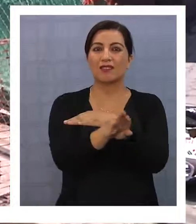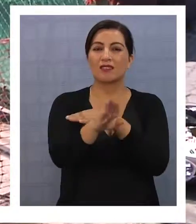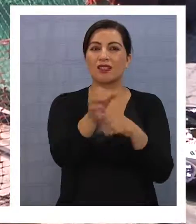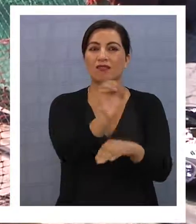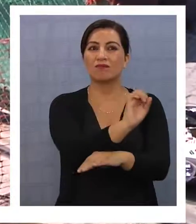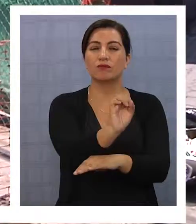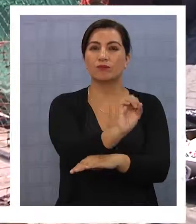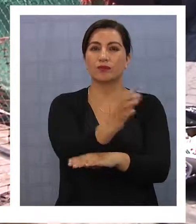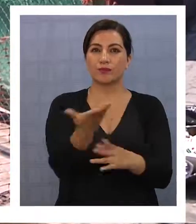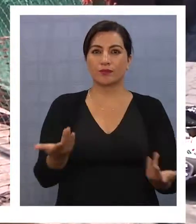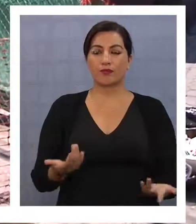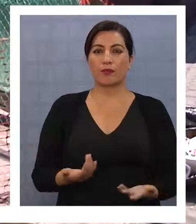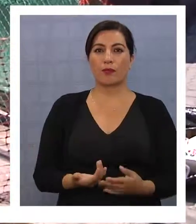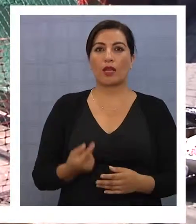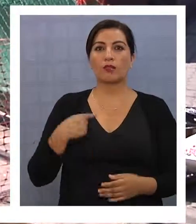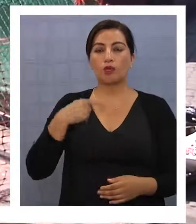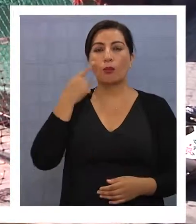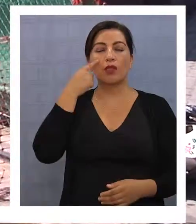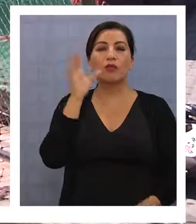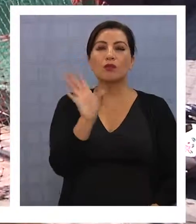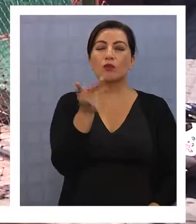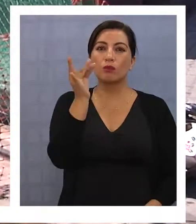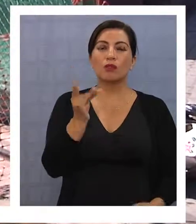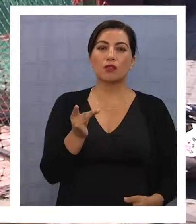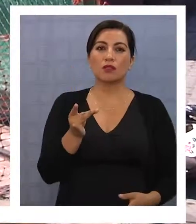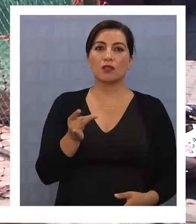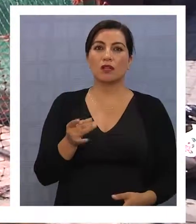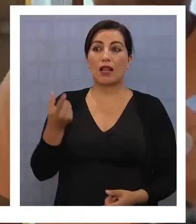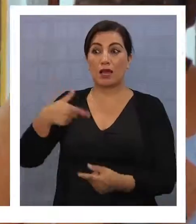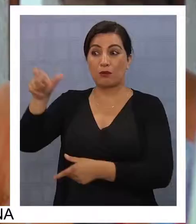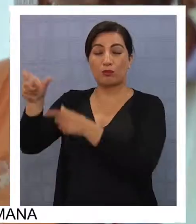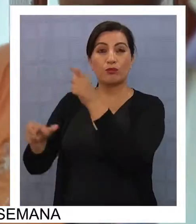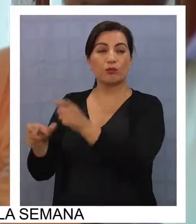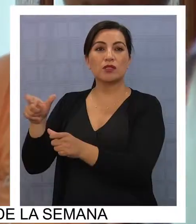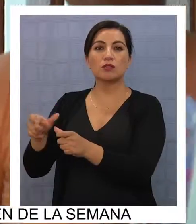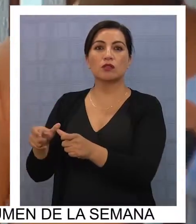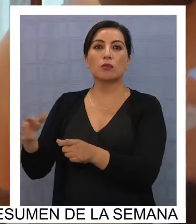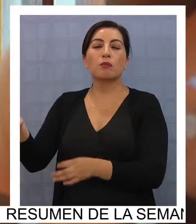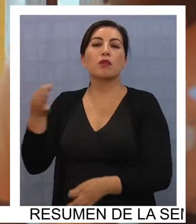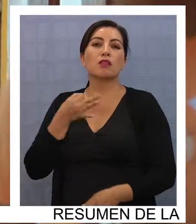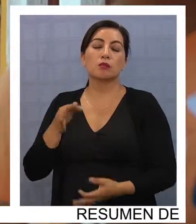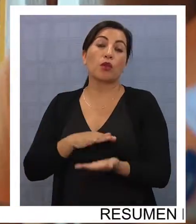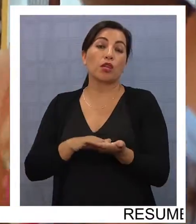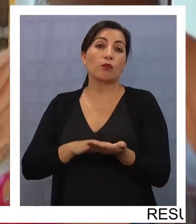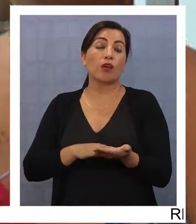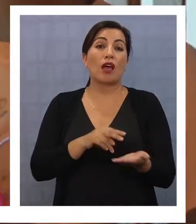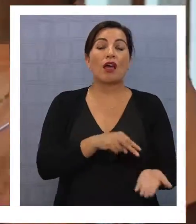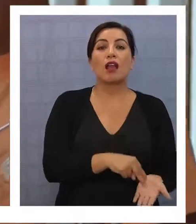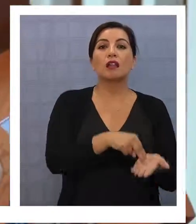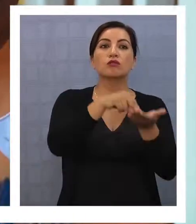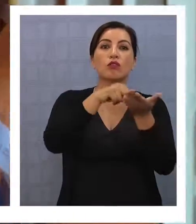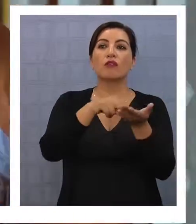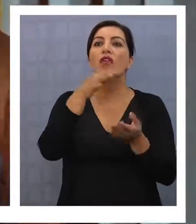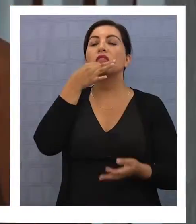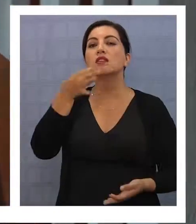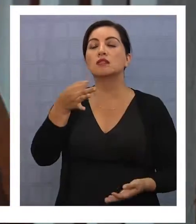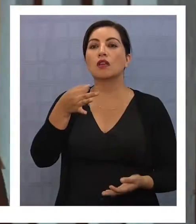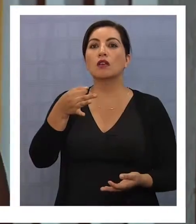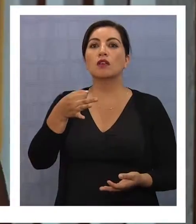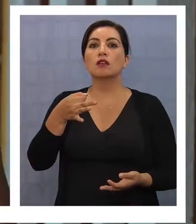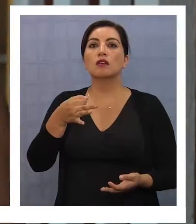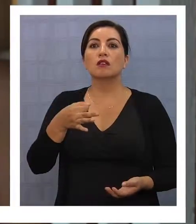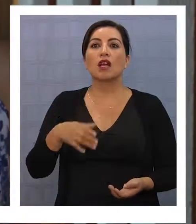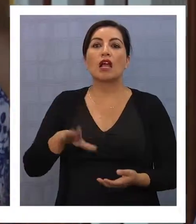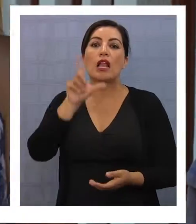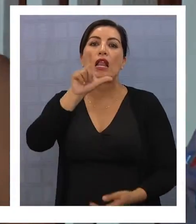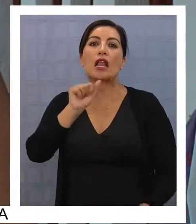Aún más nos dimos cuenta, por lo intermedio de los pasajeros, que ellos toman un vehículo en la Sofre y dicen voy a la torre con presionistas, y